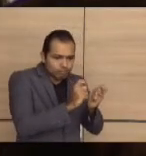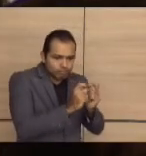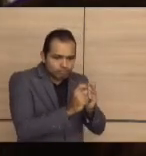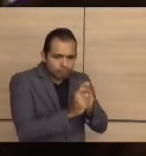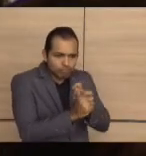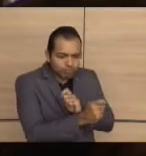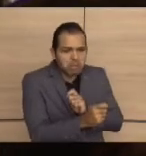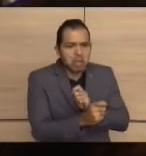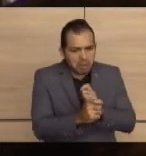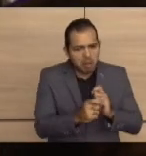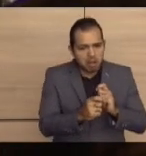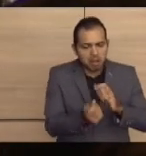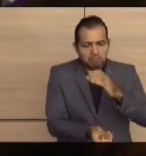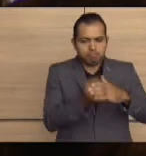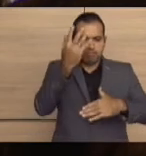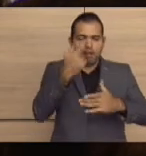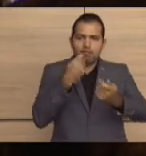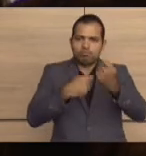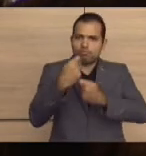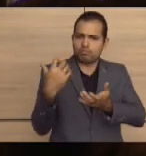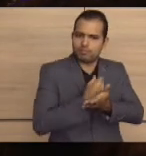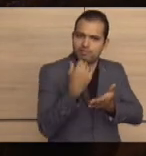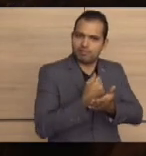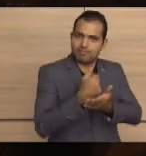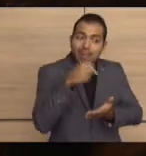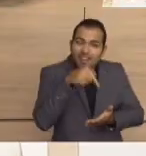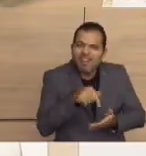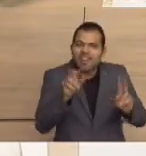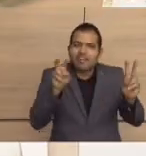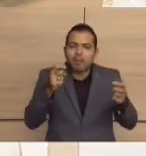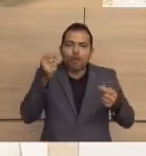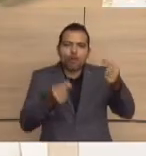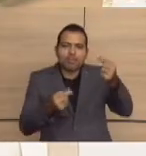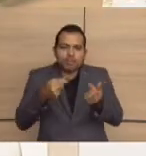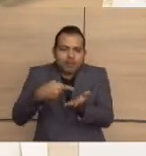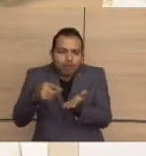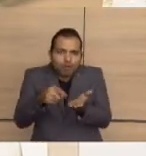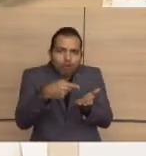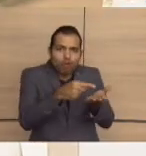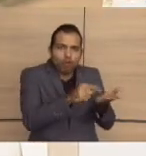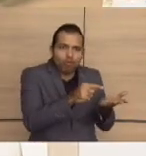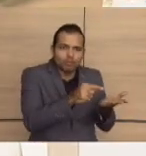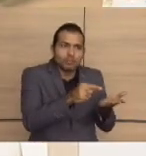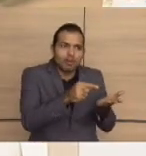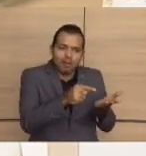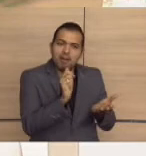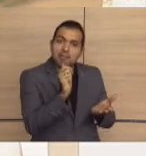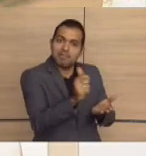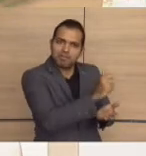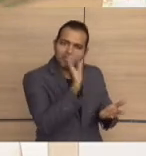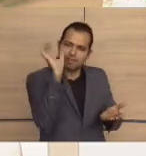costos. Y ella va a sobrevivir de lo que es, de su tradición, por medio de la elaboración de sus